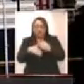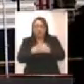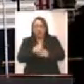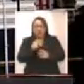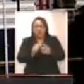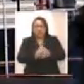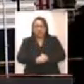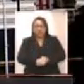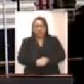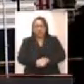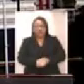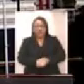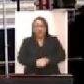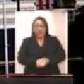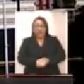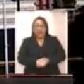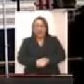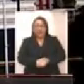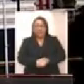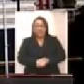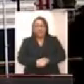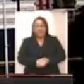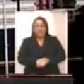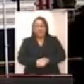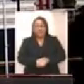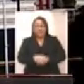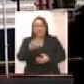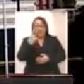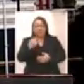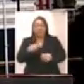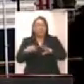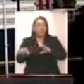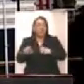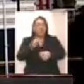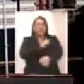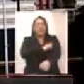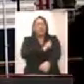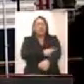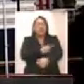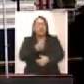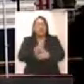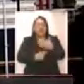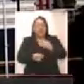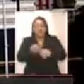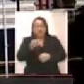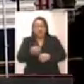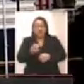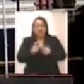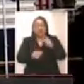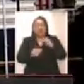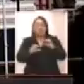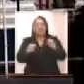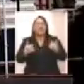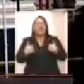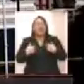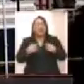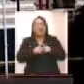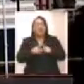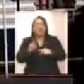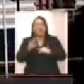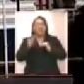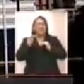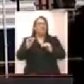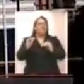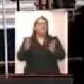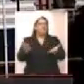peruana, con el país en su conjunto, para hacer esfuerzos de que lo político tiene también sus